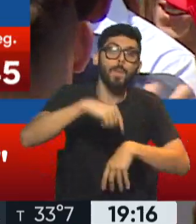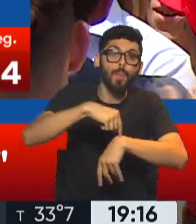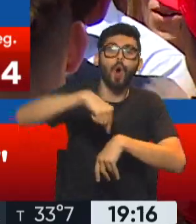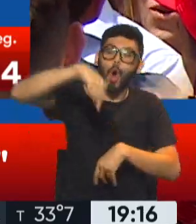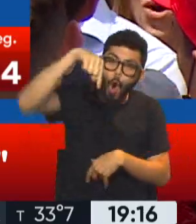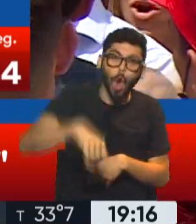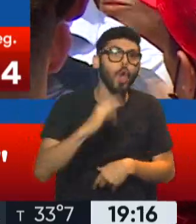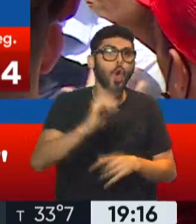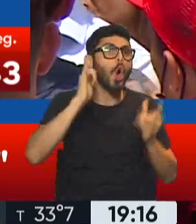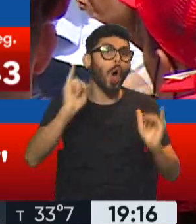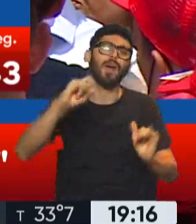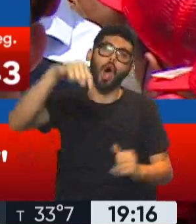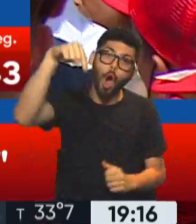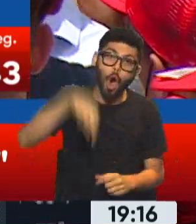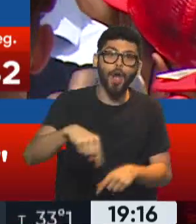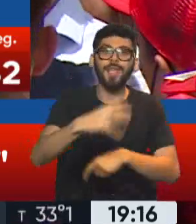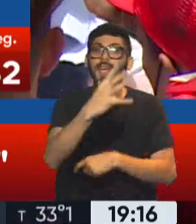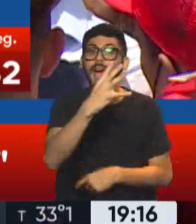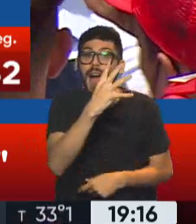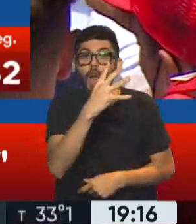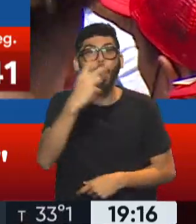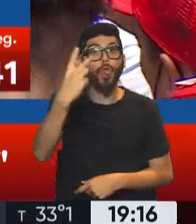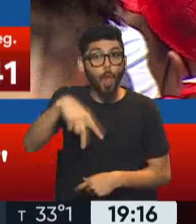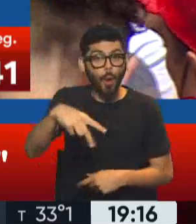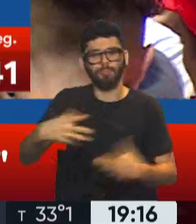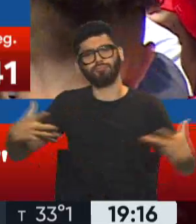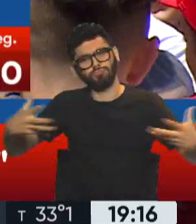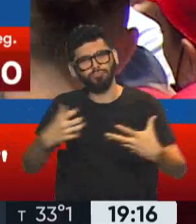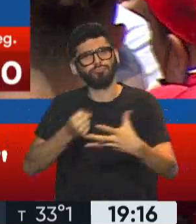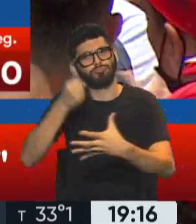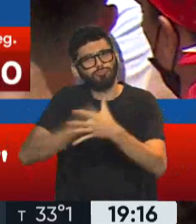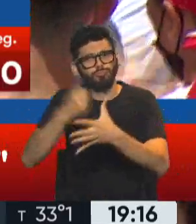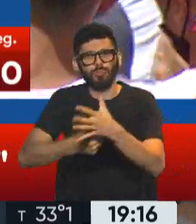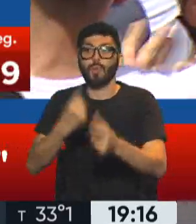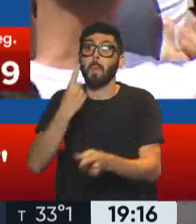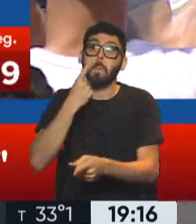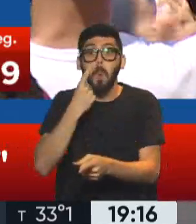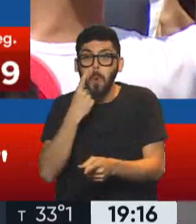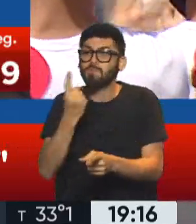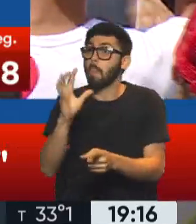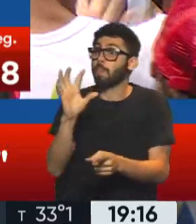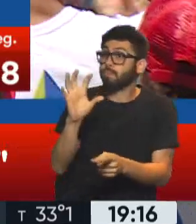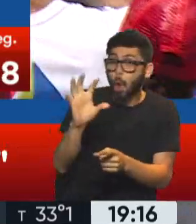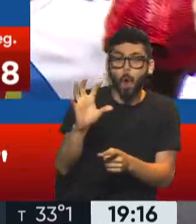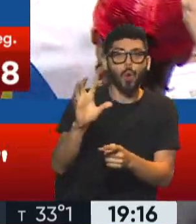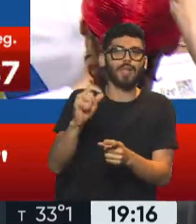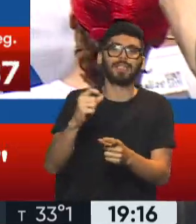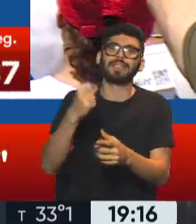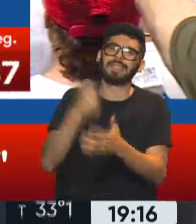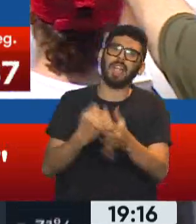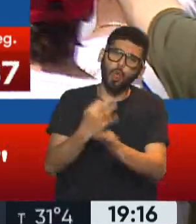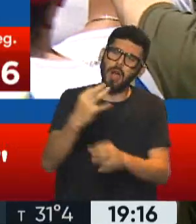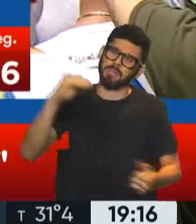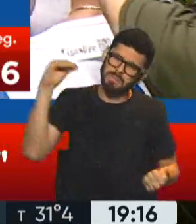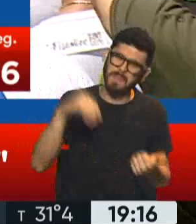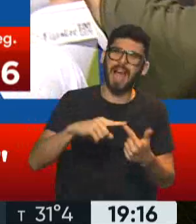de los jóvenes. Es el 14 de noviembre, luchando por ese municipio, por esa provincia, por más educación,